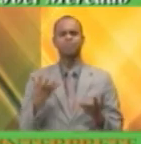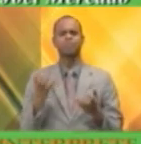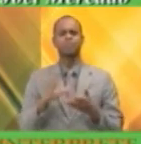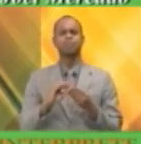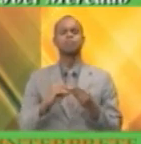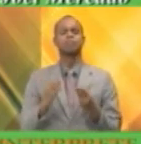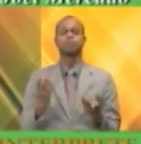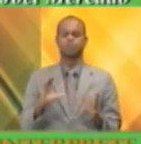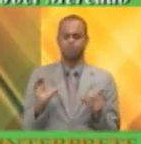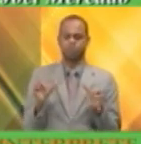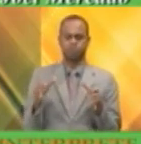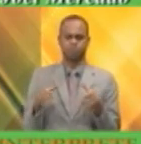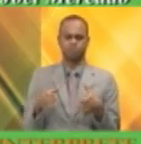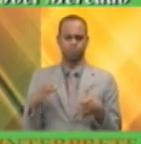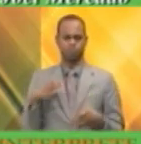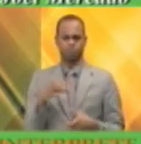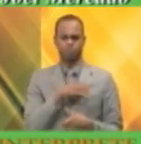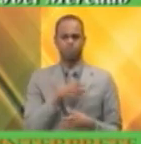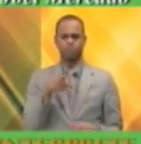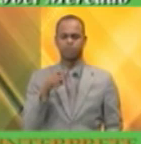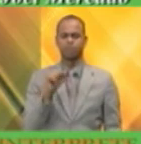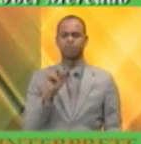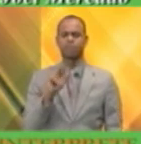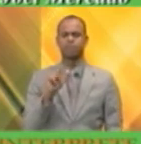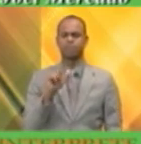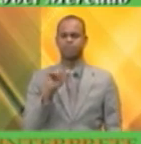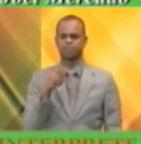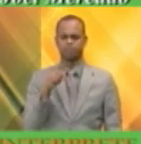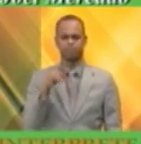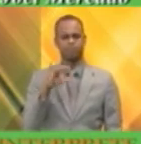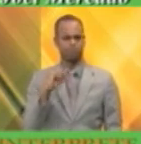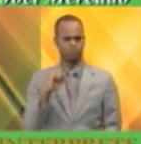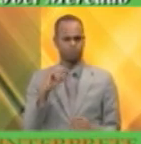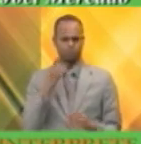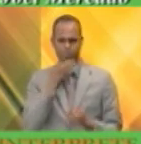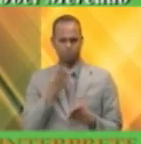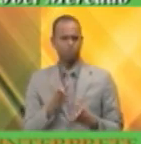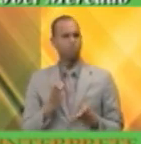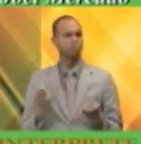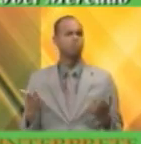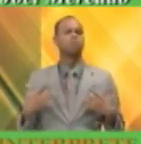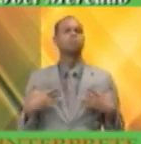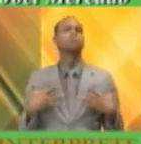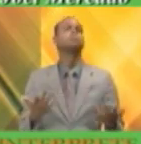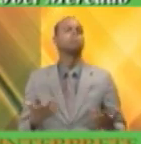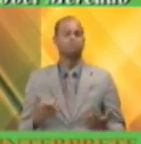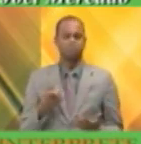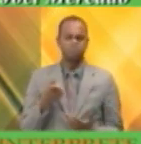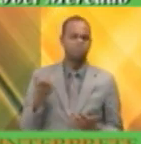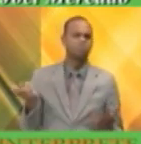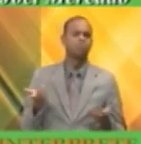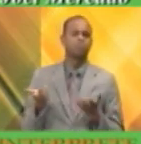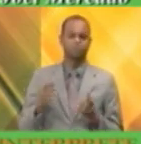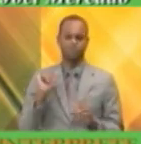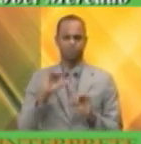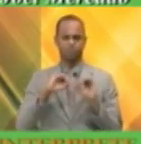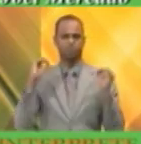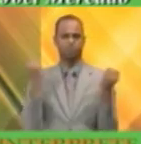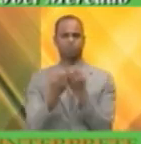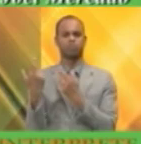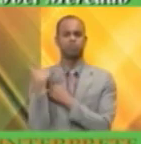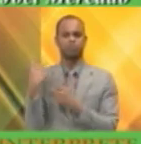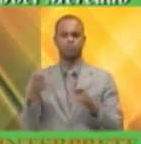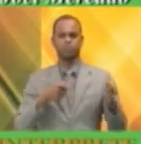el Comité Paralímpico Dominicano. Bien. El Comité Paralímpico Dominicano es la organización coordinadora